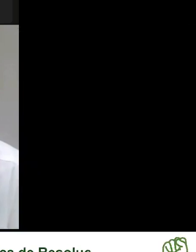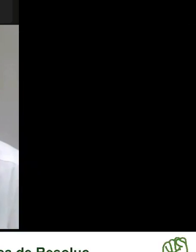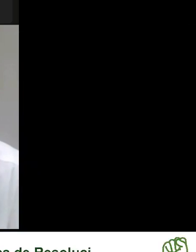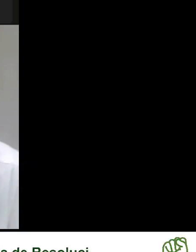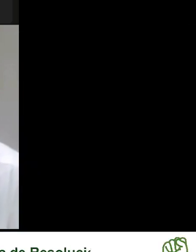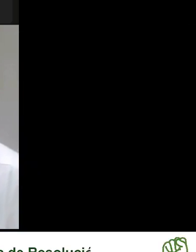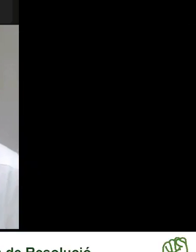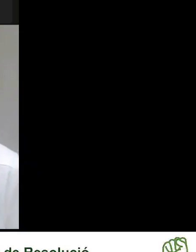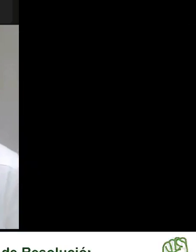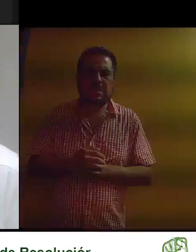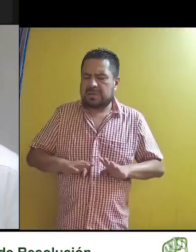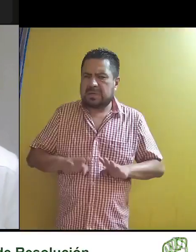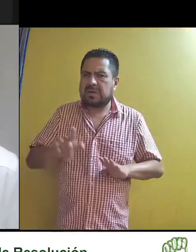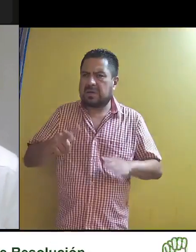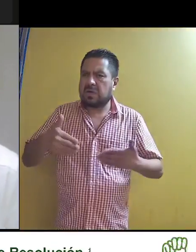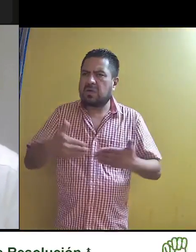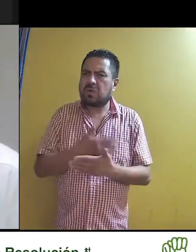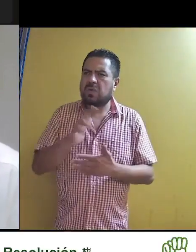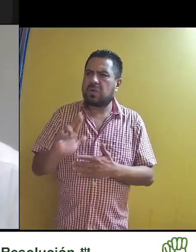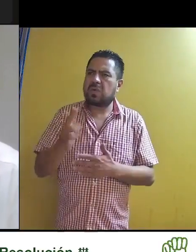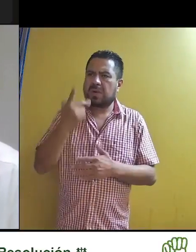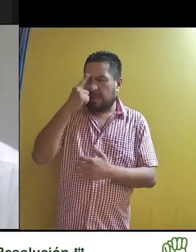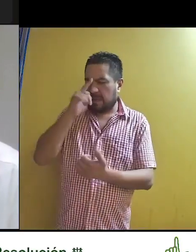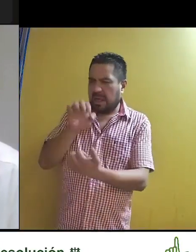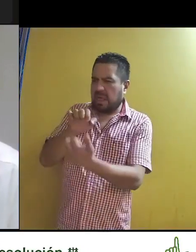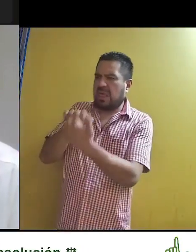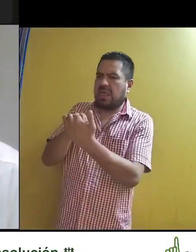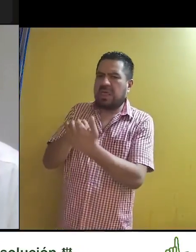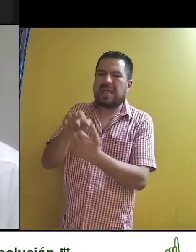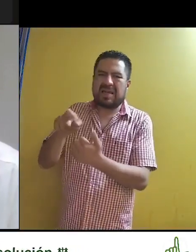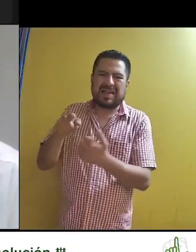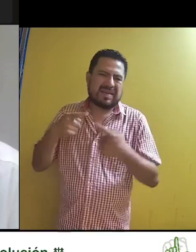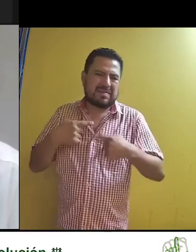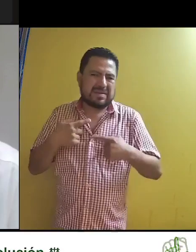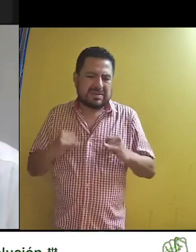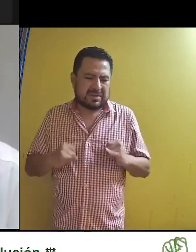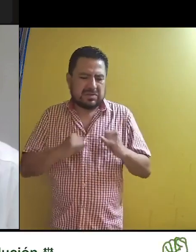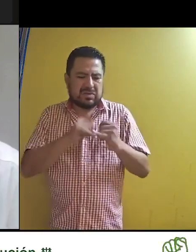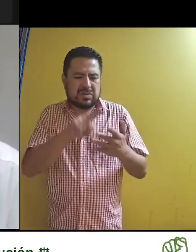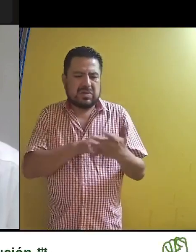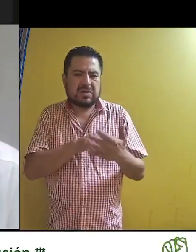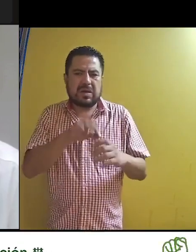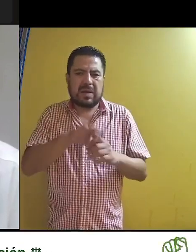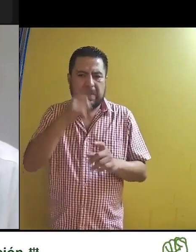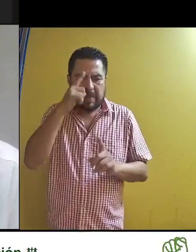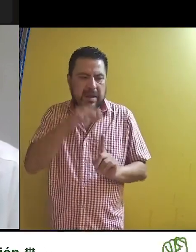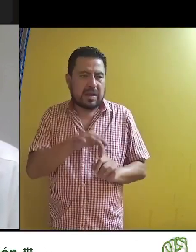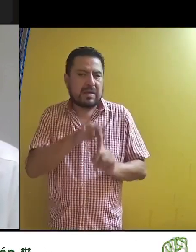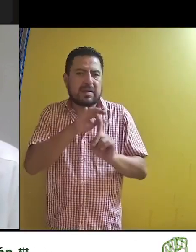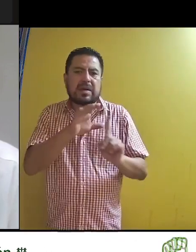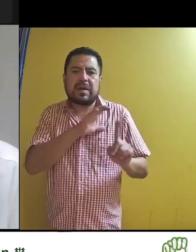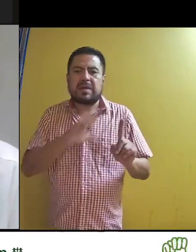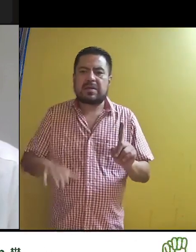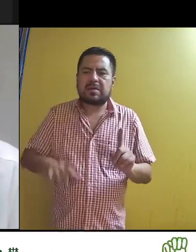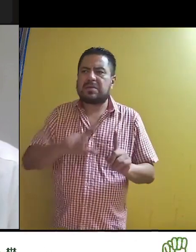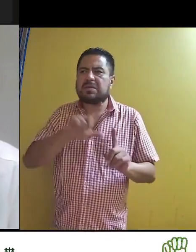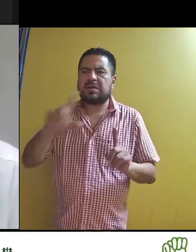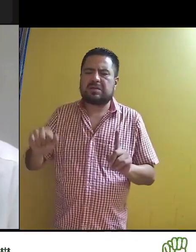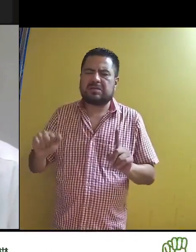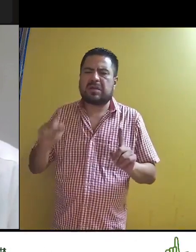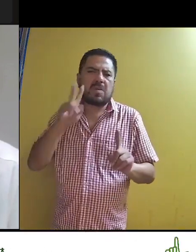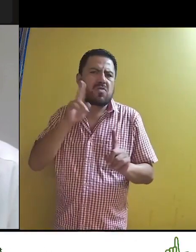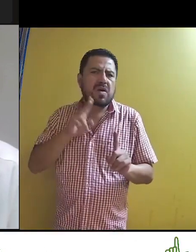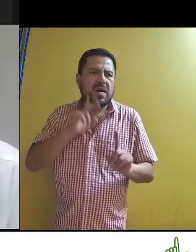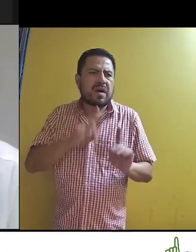simular ser originarios de Huixuco para engañar a la autoridad electoral y obtener una candidatura, se desvirtuó completamente con las